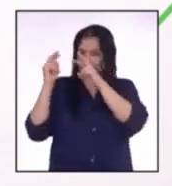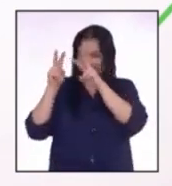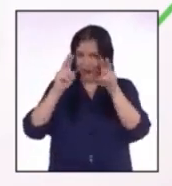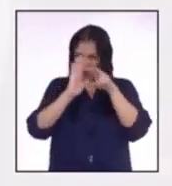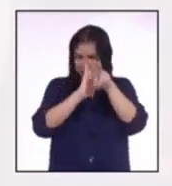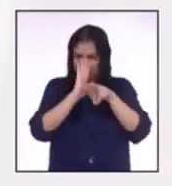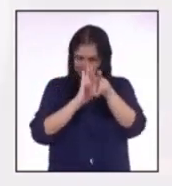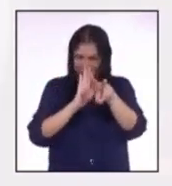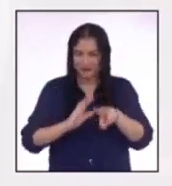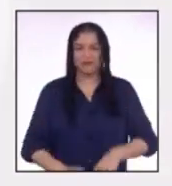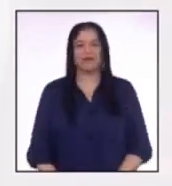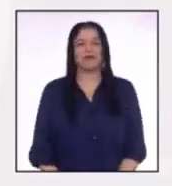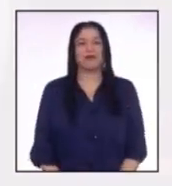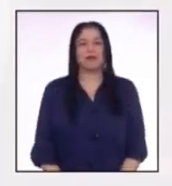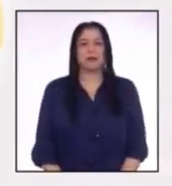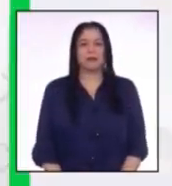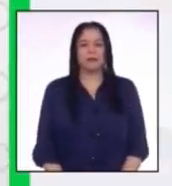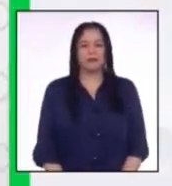vídeo